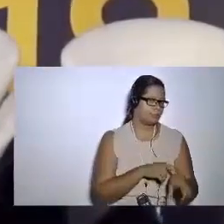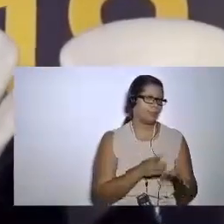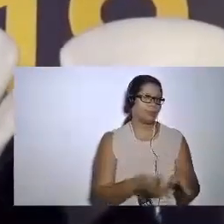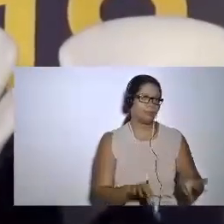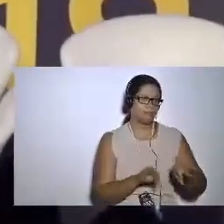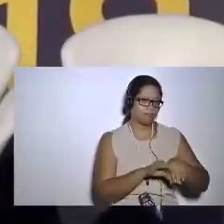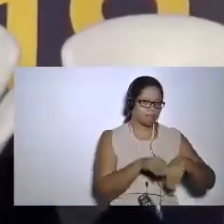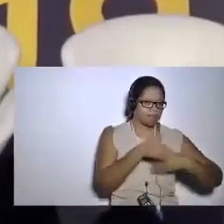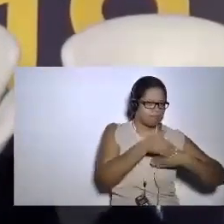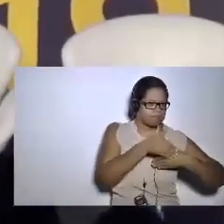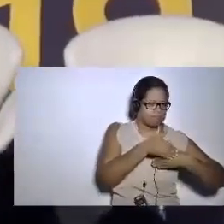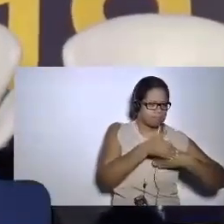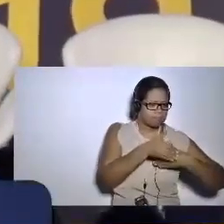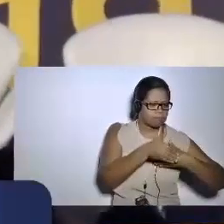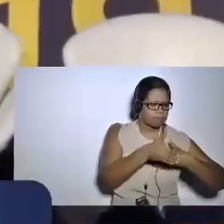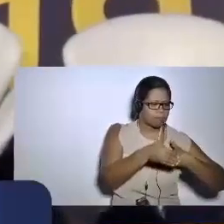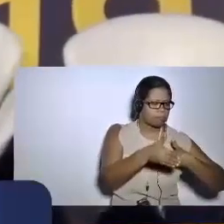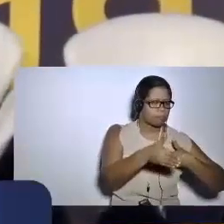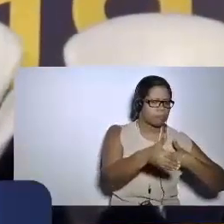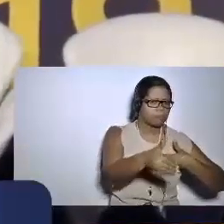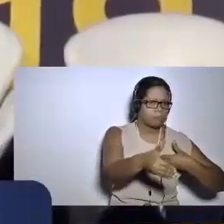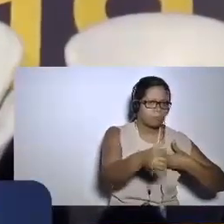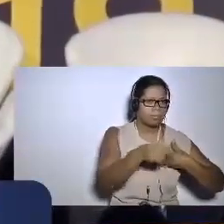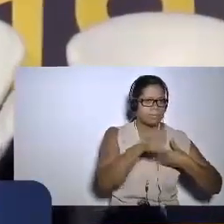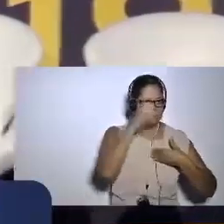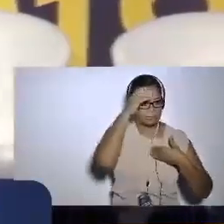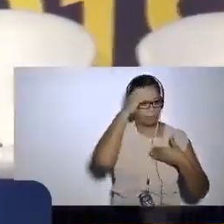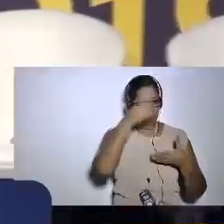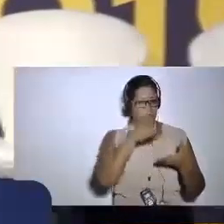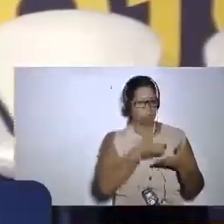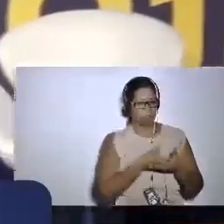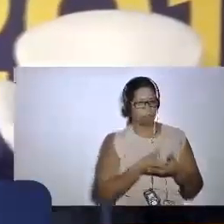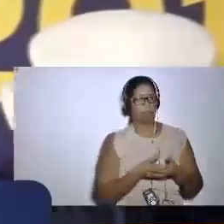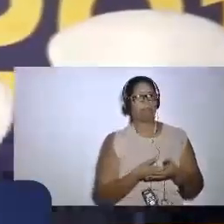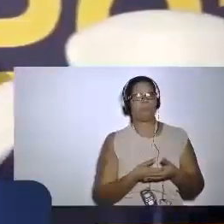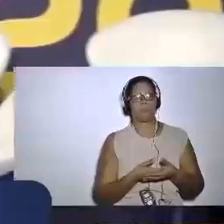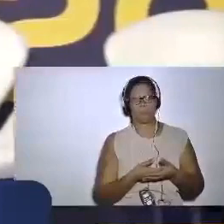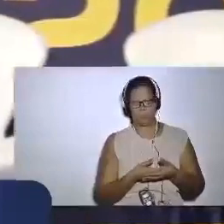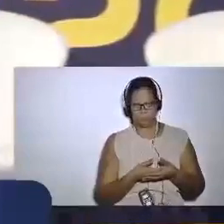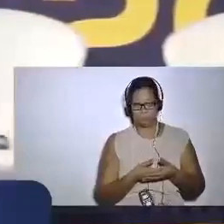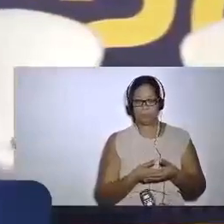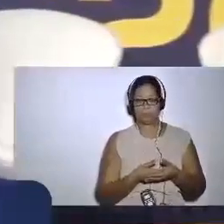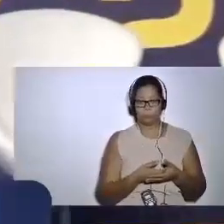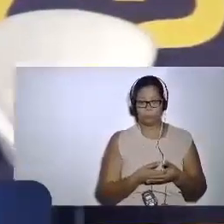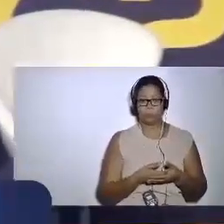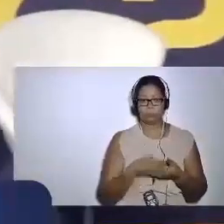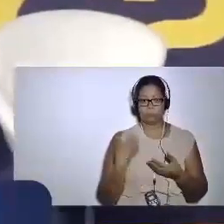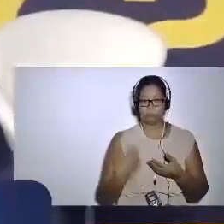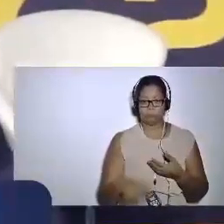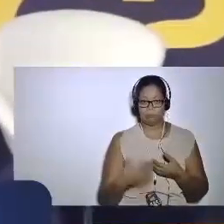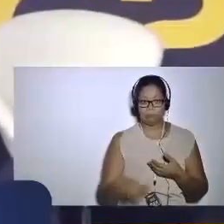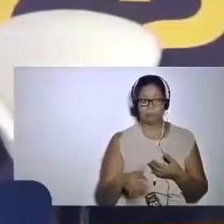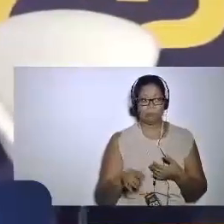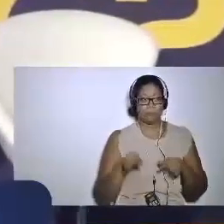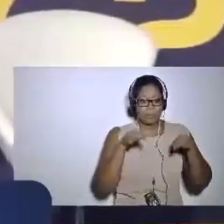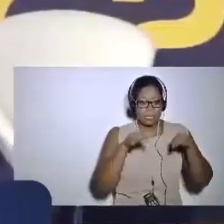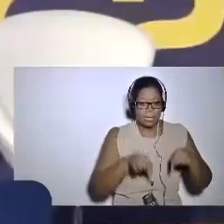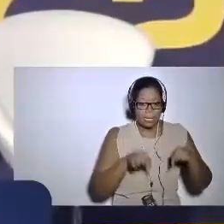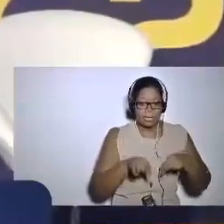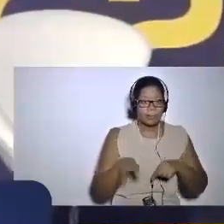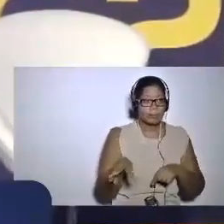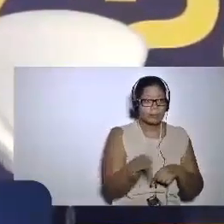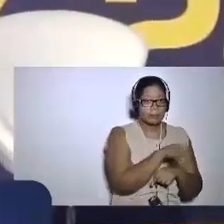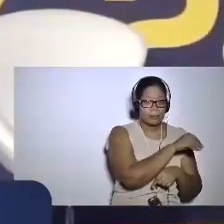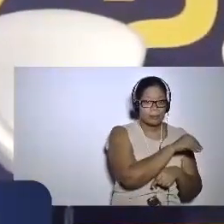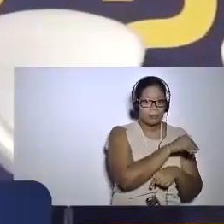para evaluar el concepto. Y yo sé que todos ustedes están bastante impresionados por Mr. Short del Ministerio